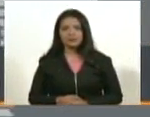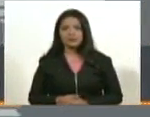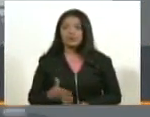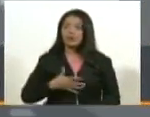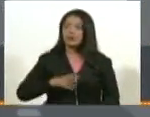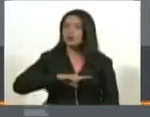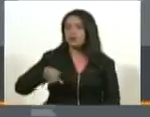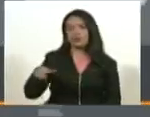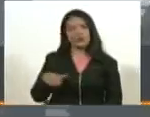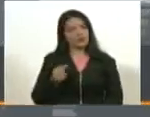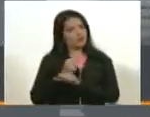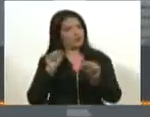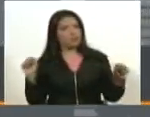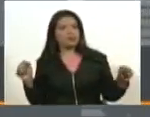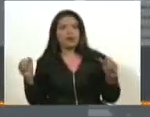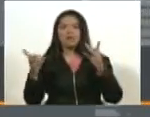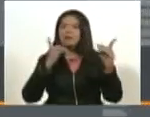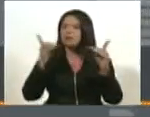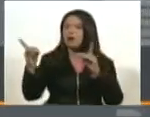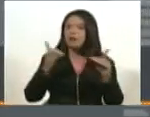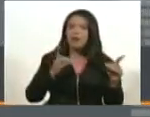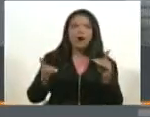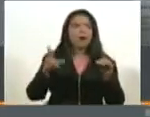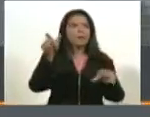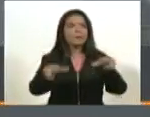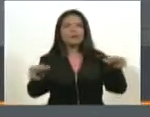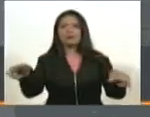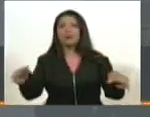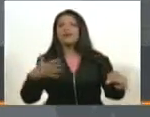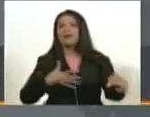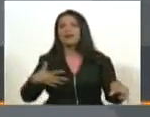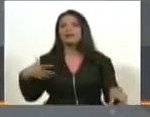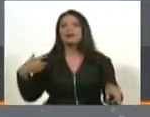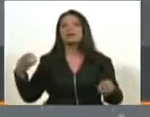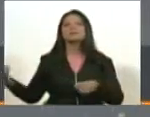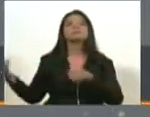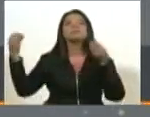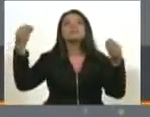Nosotros no podríamos dialogar con quienes quieren entregar a PDVSA.